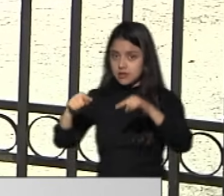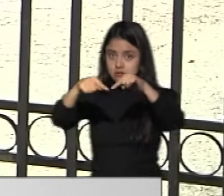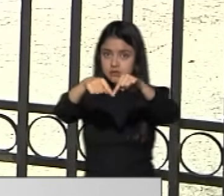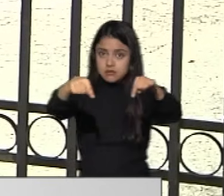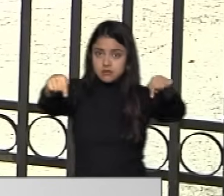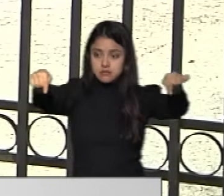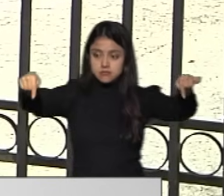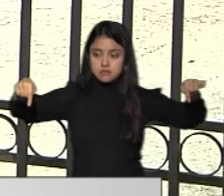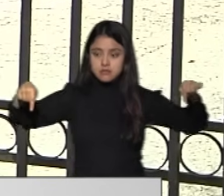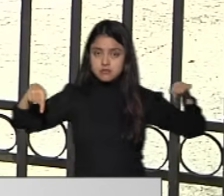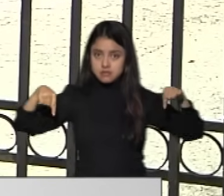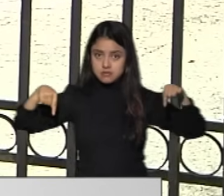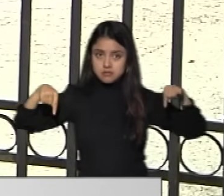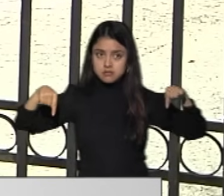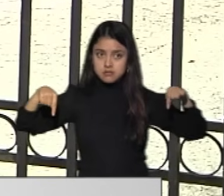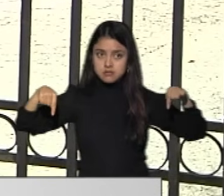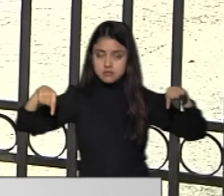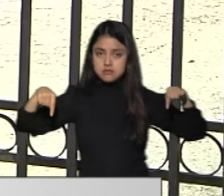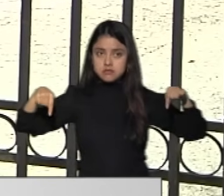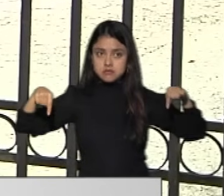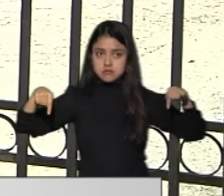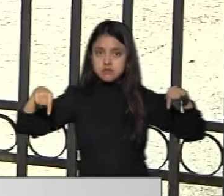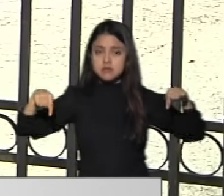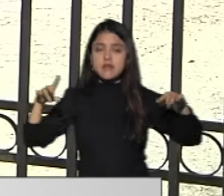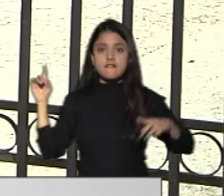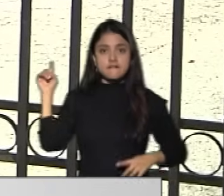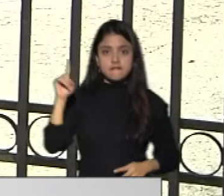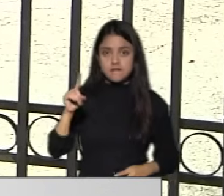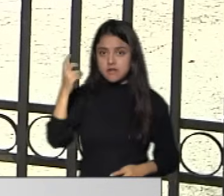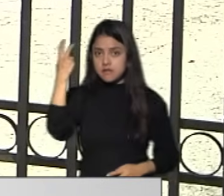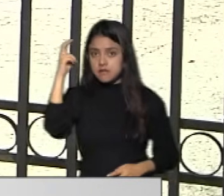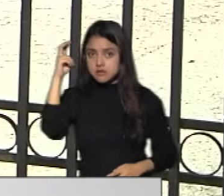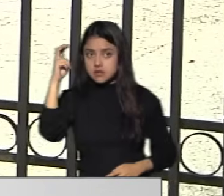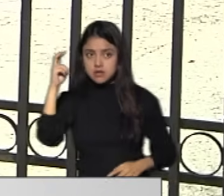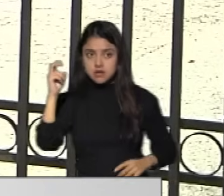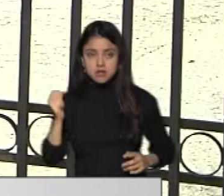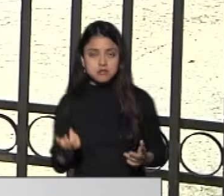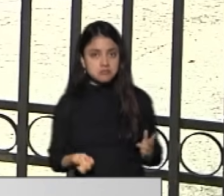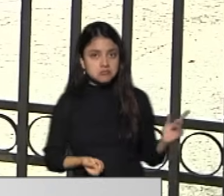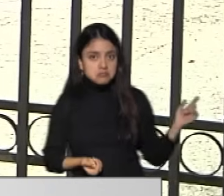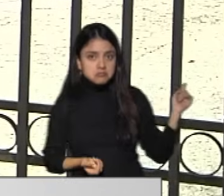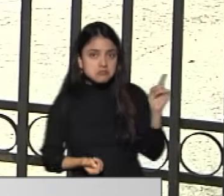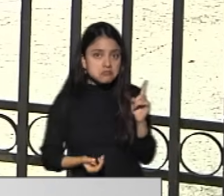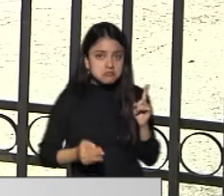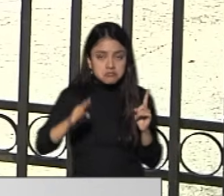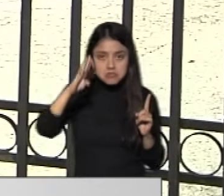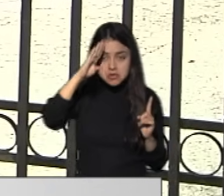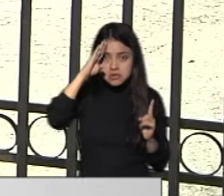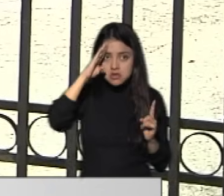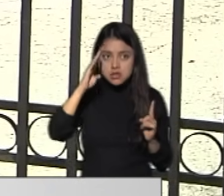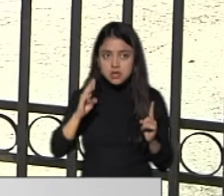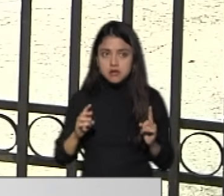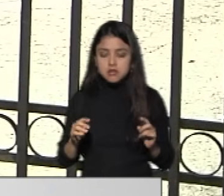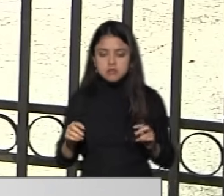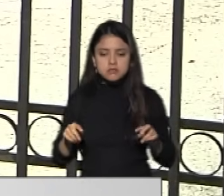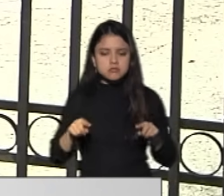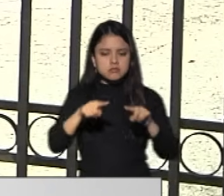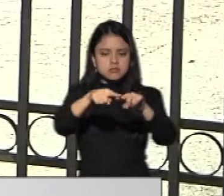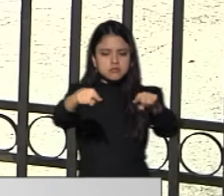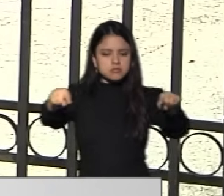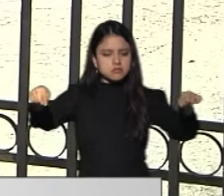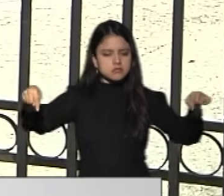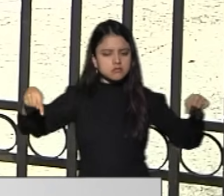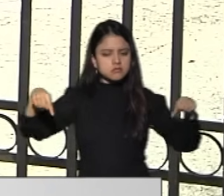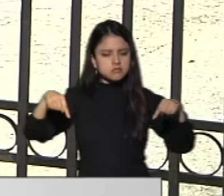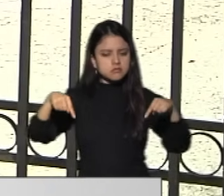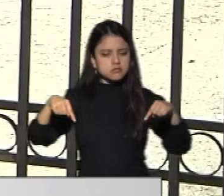imagen nacional. Hubo un acordonamiento, llegó la Fiscalía General de la Nación, también la policía, pero cuando